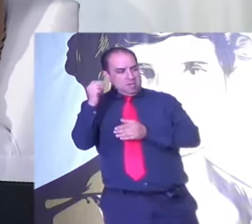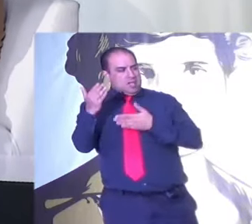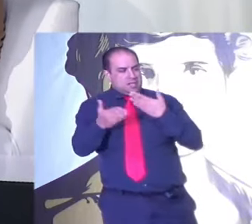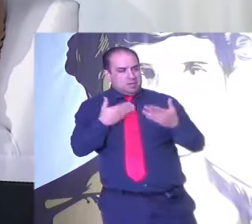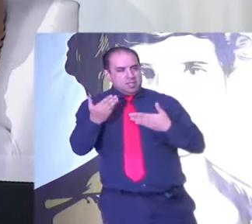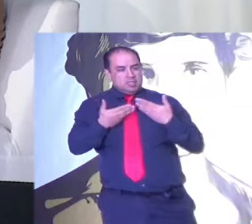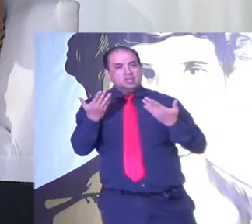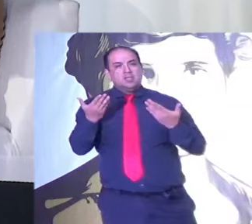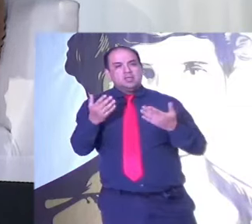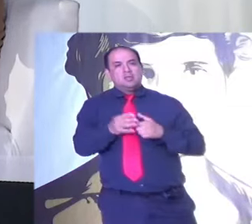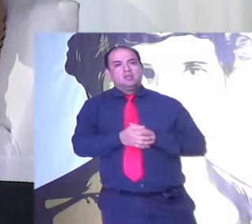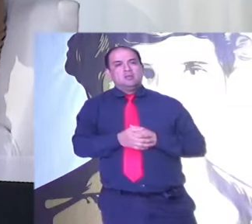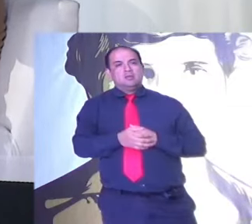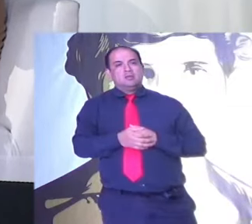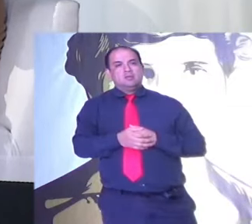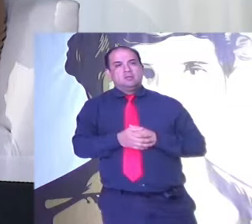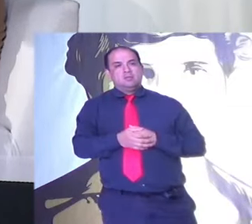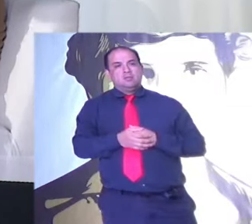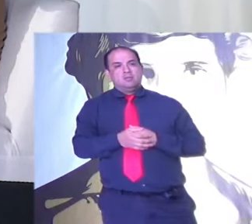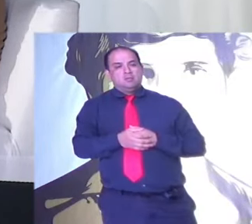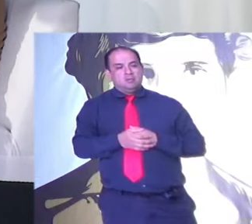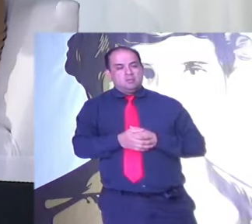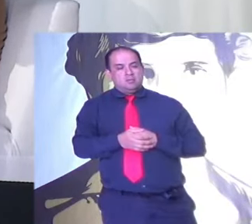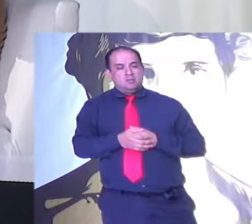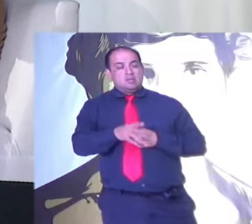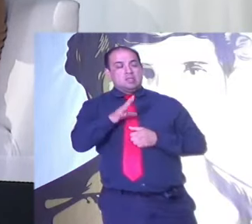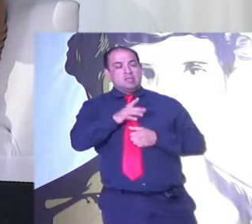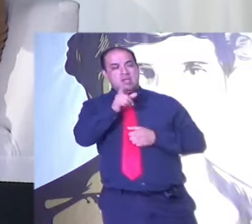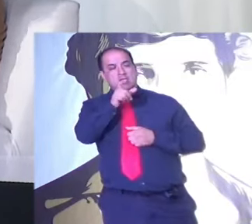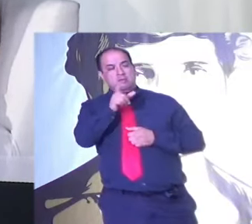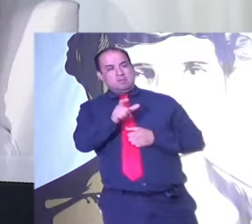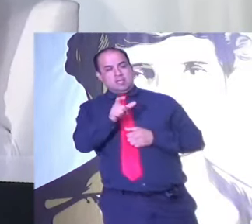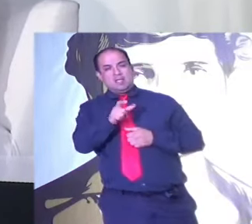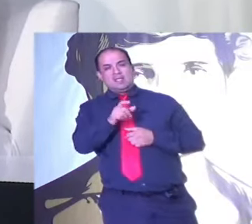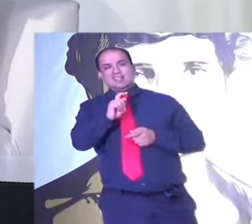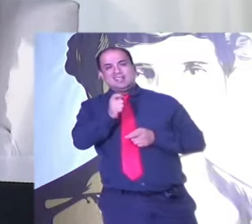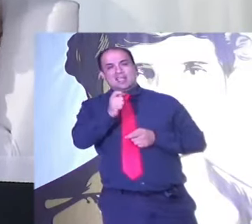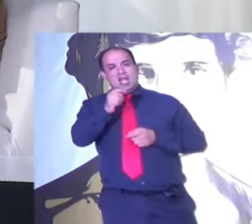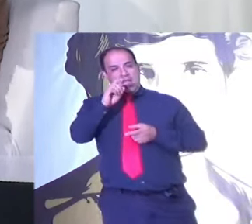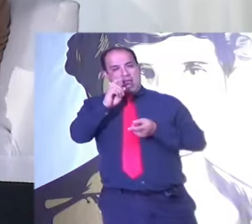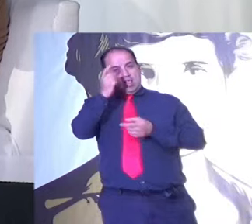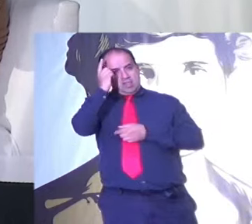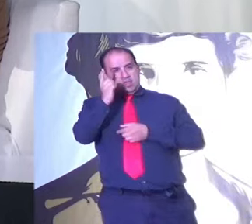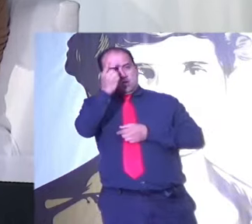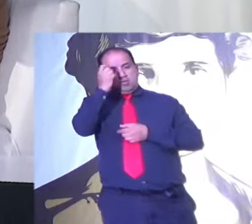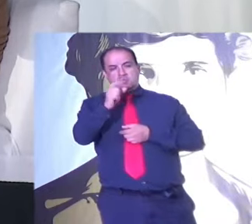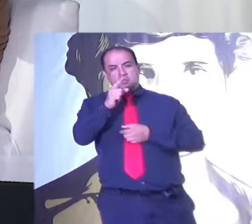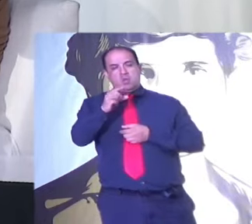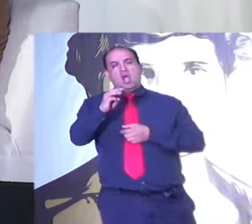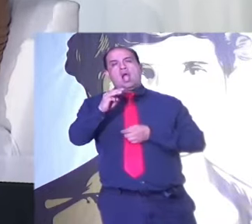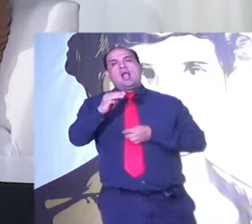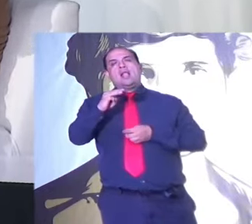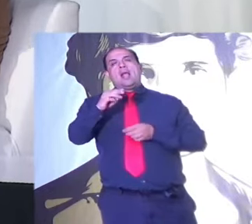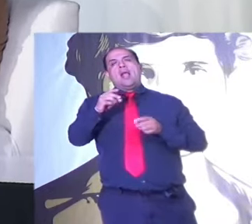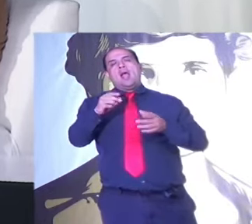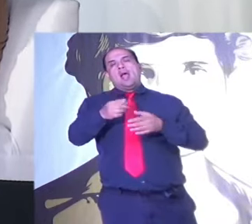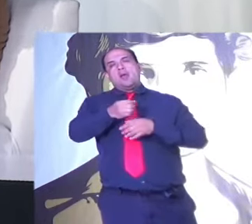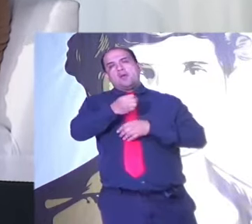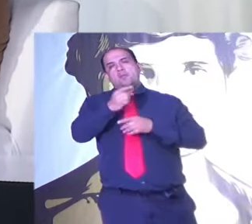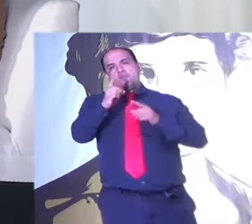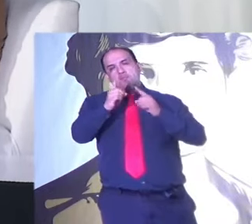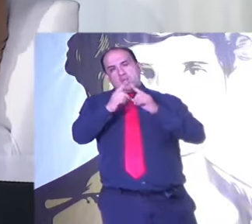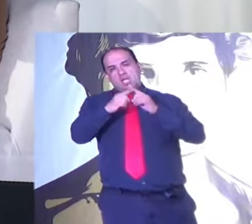divertida, pone a José Alfredo Jiménez en una figura, lo convierte en Dios, igual que la misa fronteriza, ¿no? Es una especie de... Pareciera